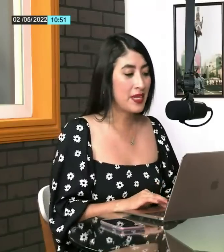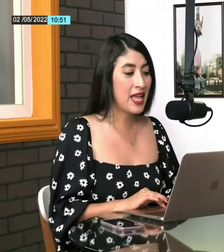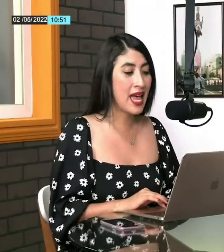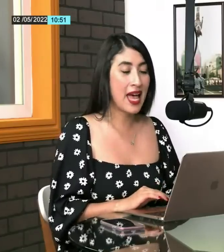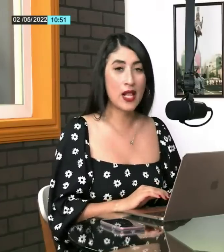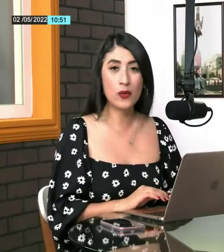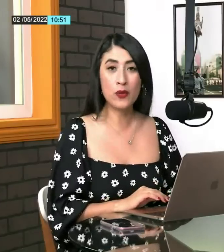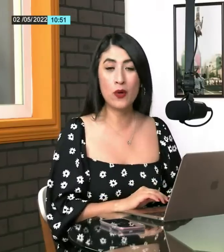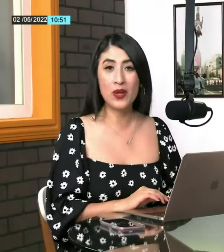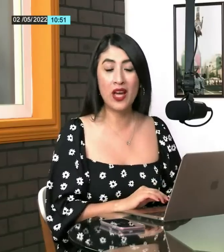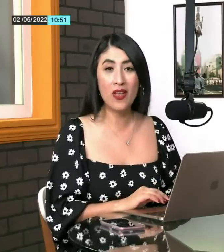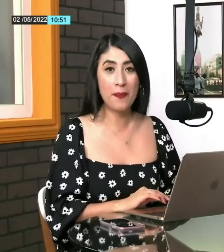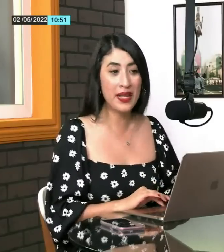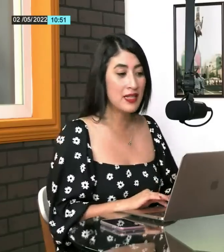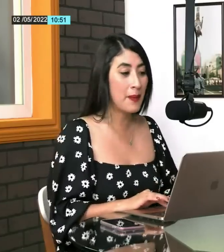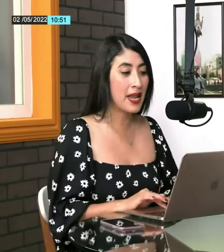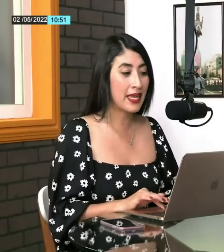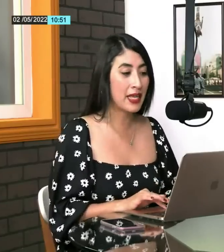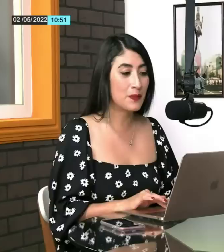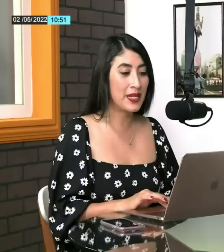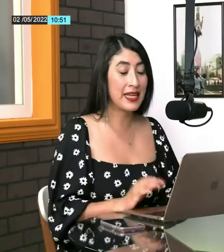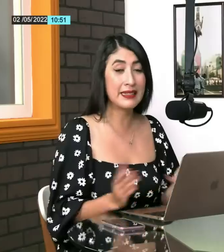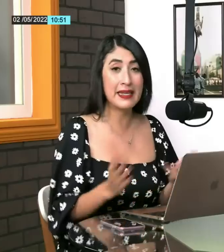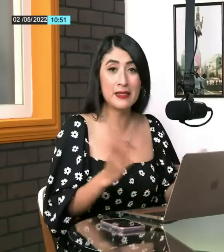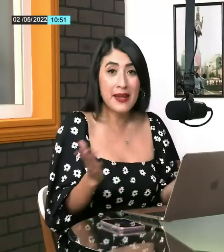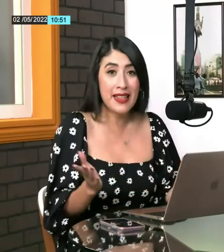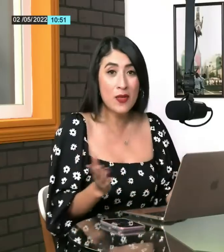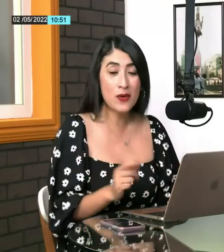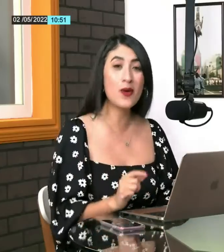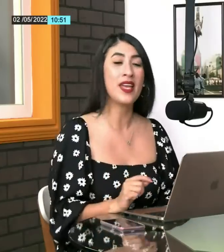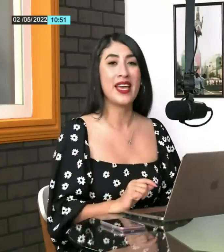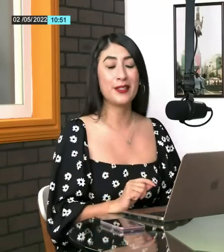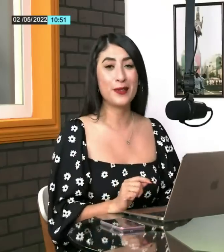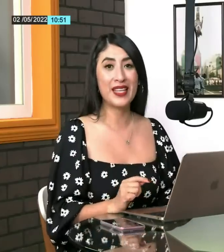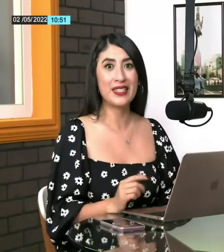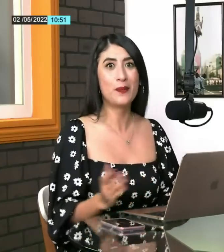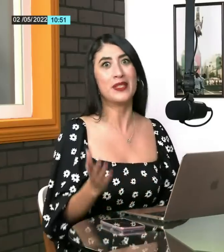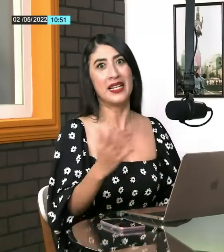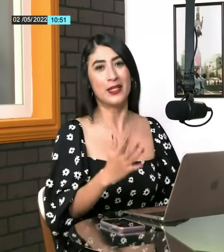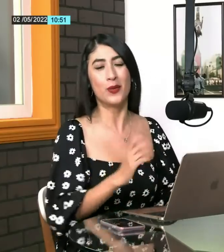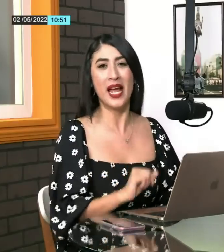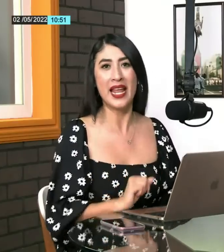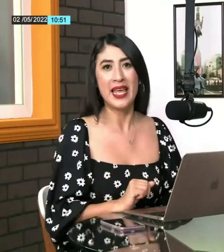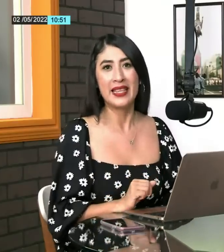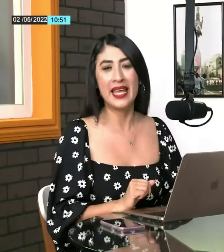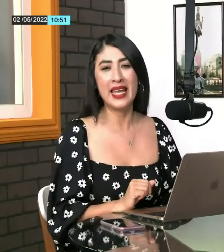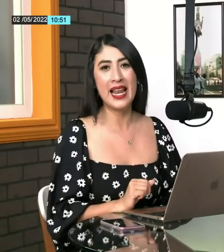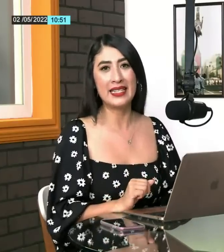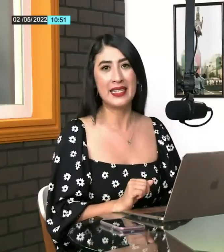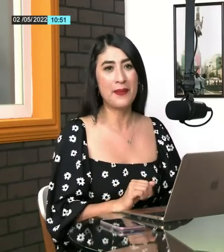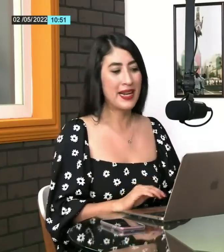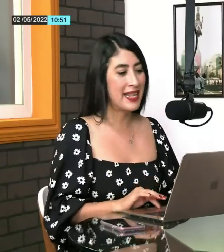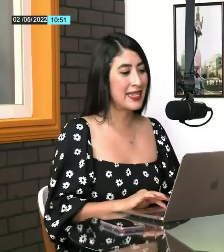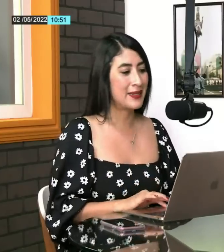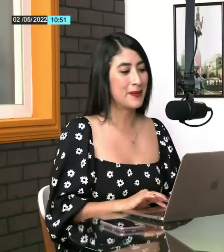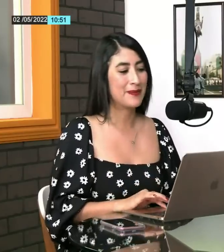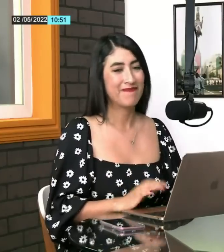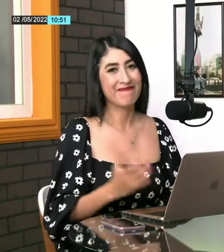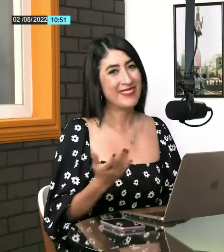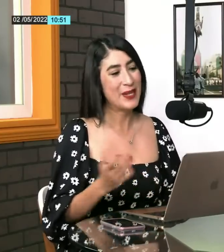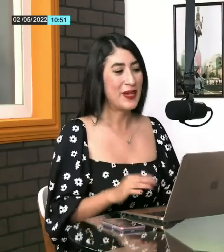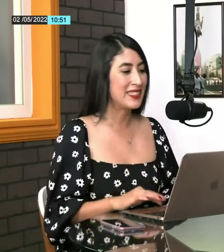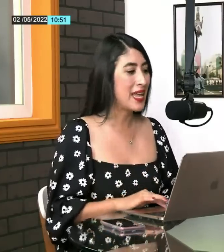emita algún comunicado de prensa para que expliqué si es verdad o no esto que dice pues la titular de la semarnat